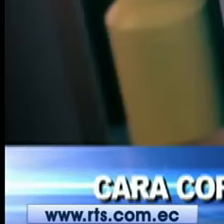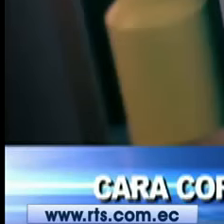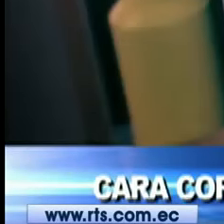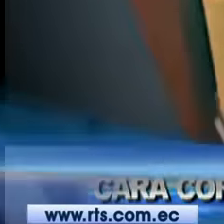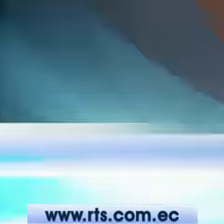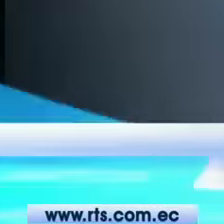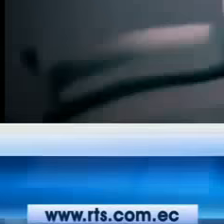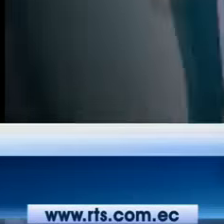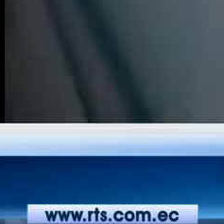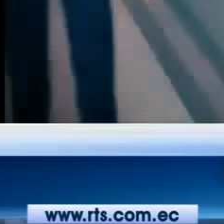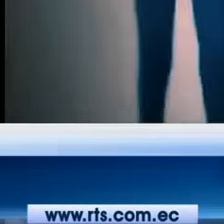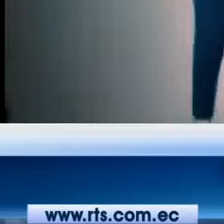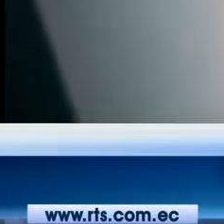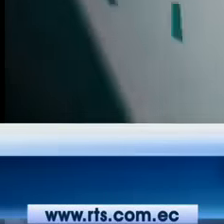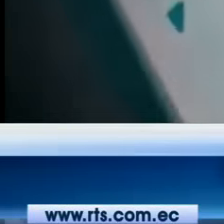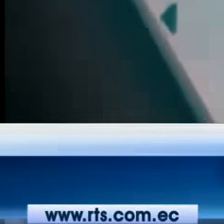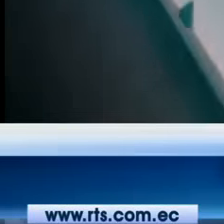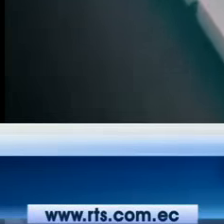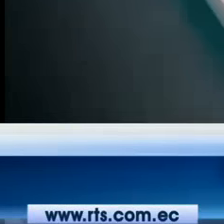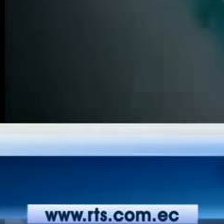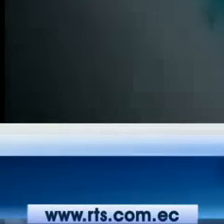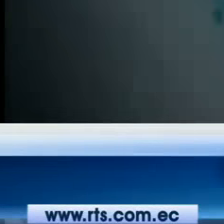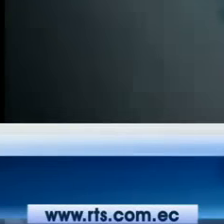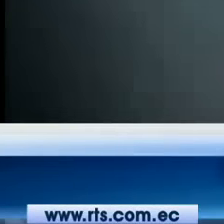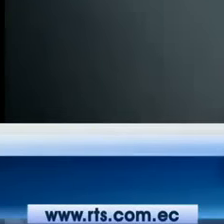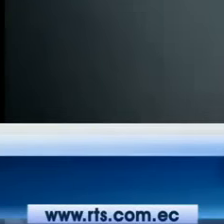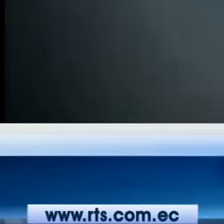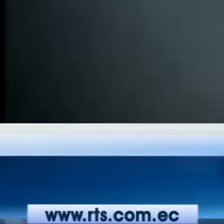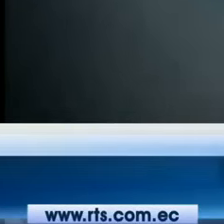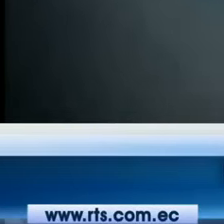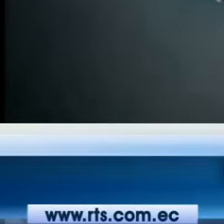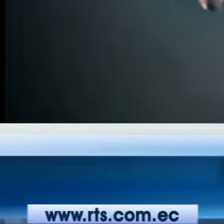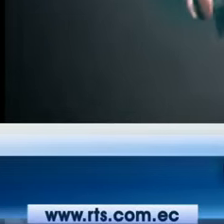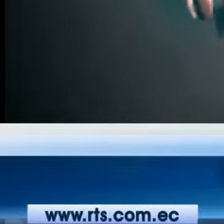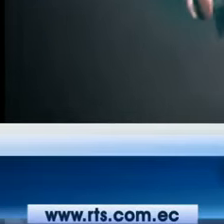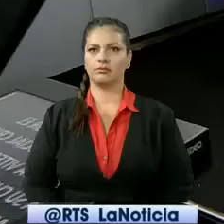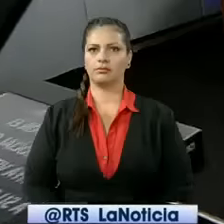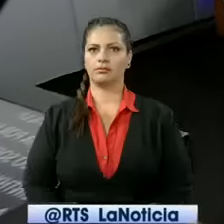restaurante pide ayuda y clama por justicia.